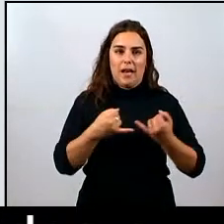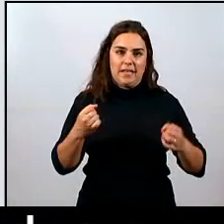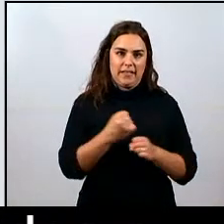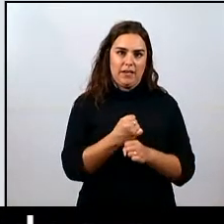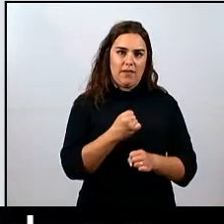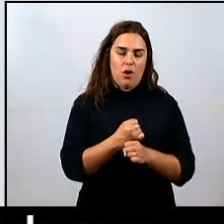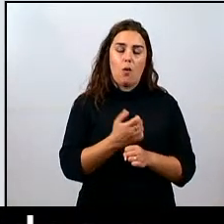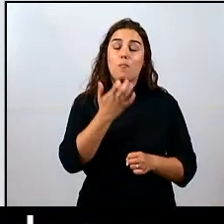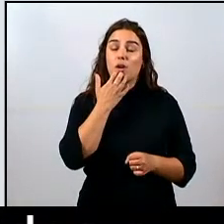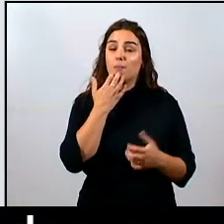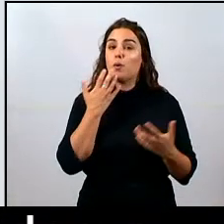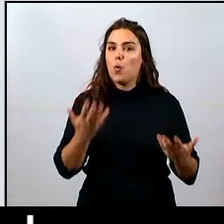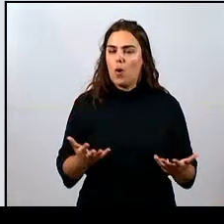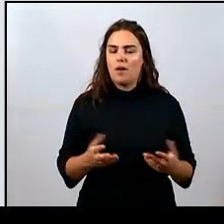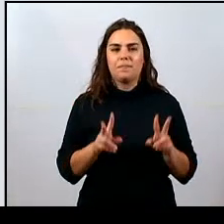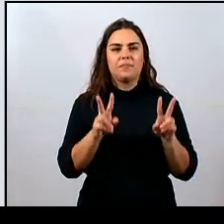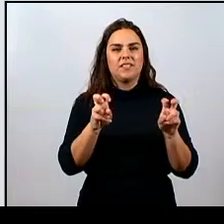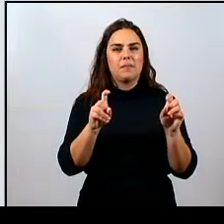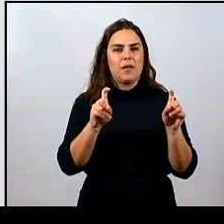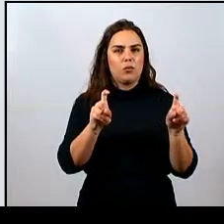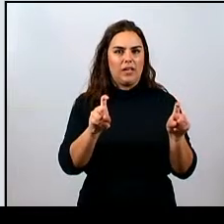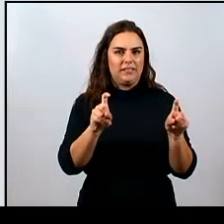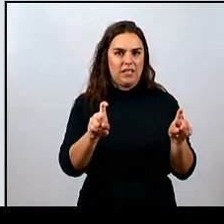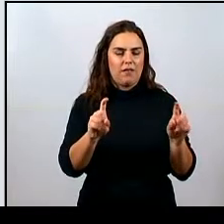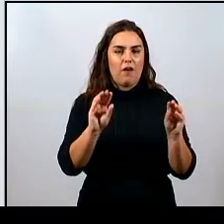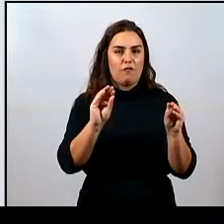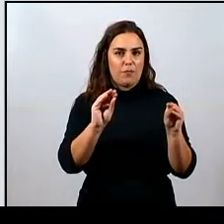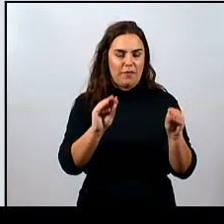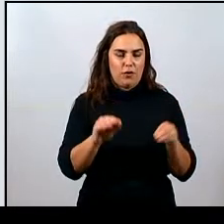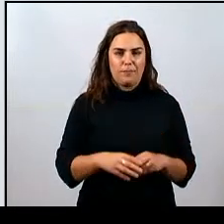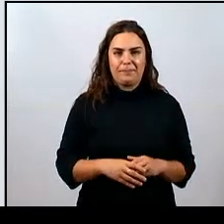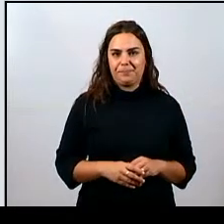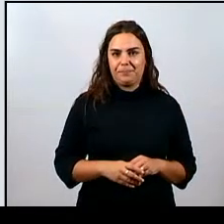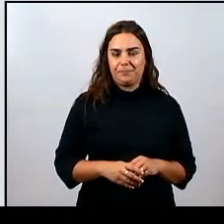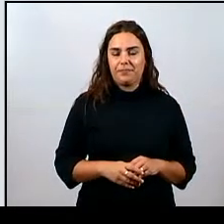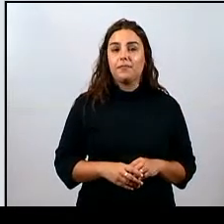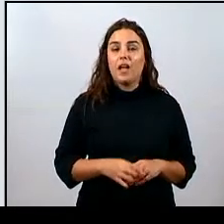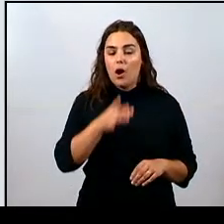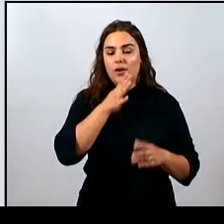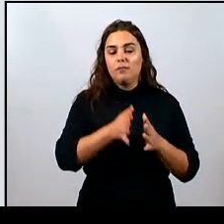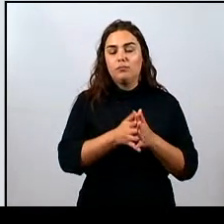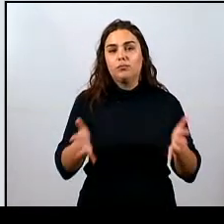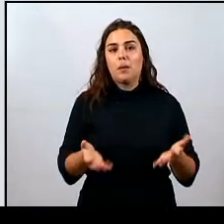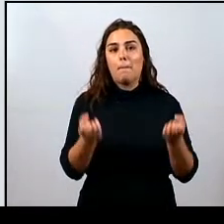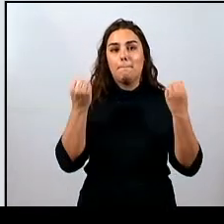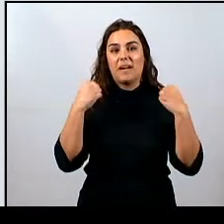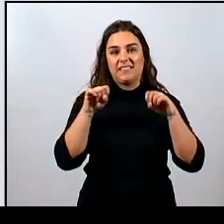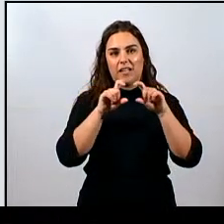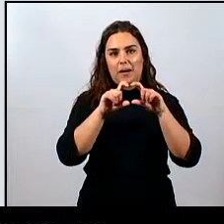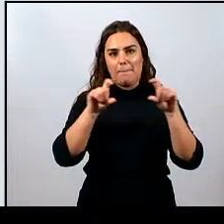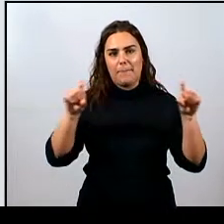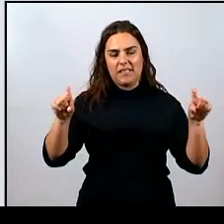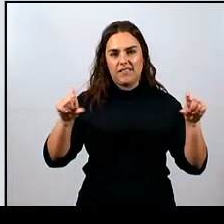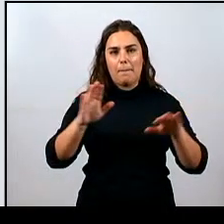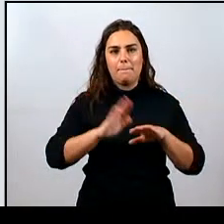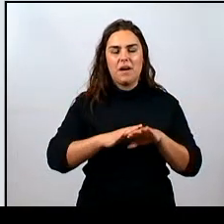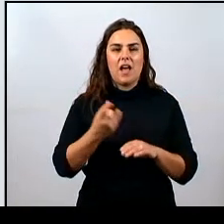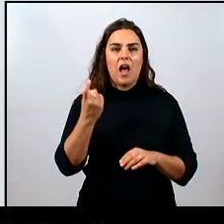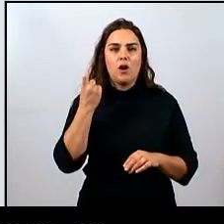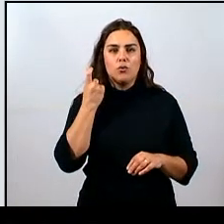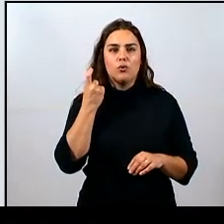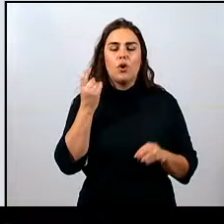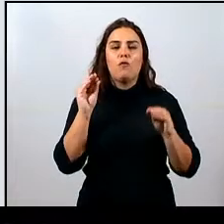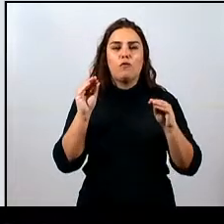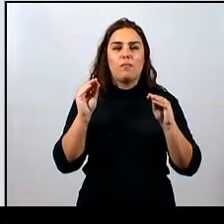Por ejemplo, en materia educativa y de formación, vamos a impulsar prácticas en empresas para alumnos de